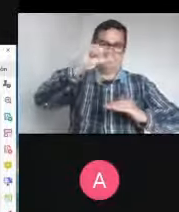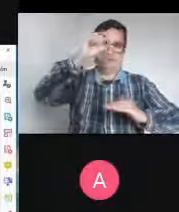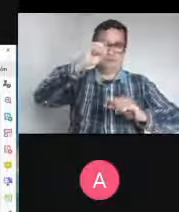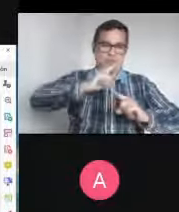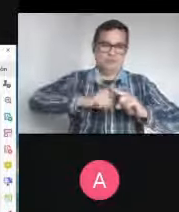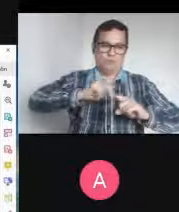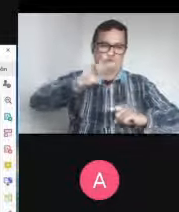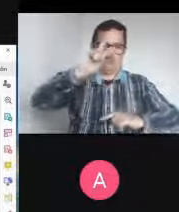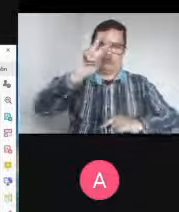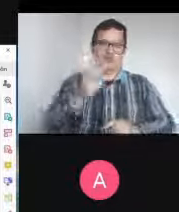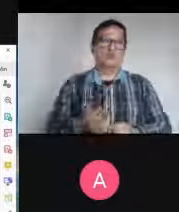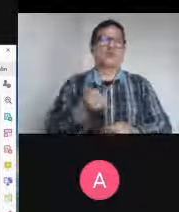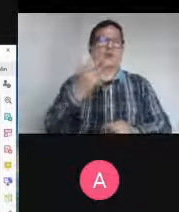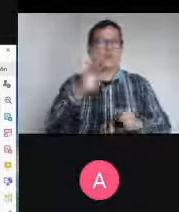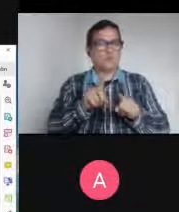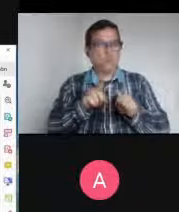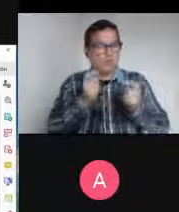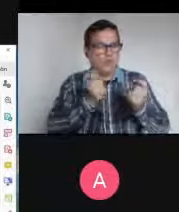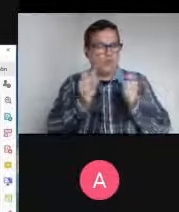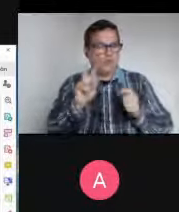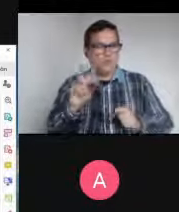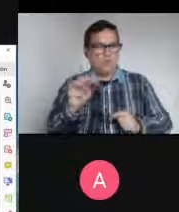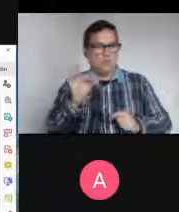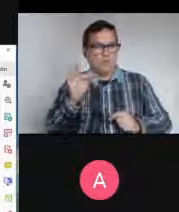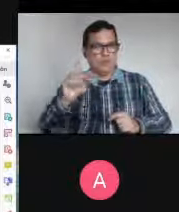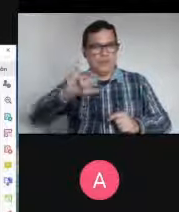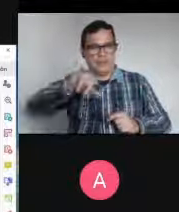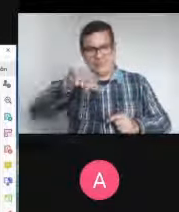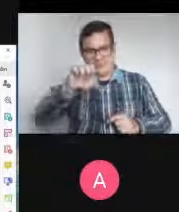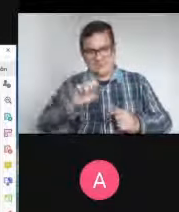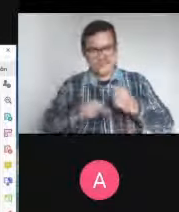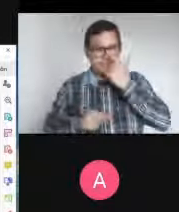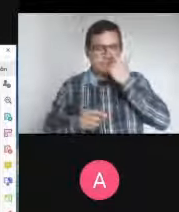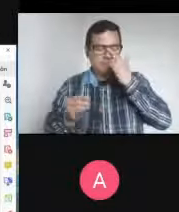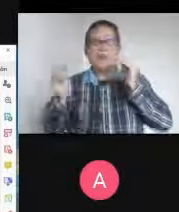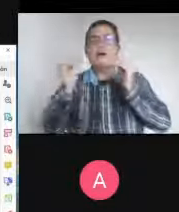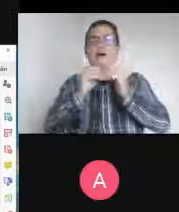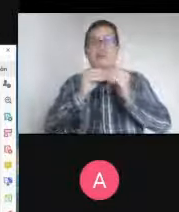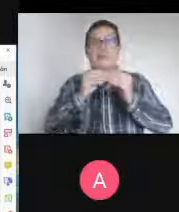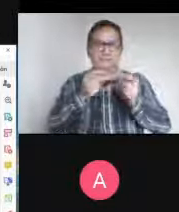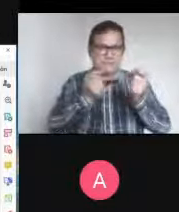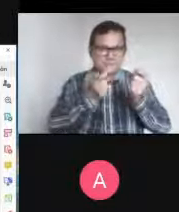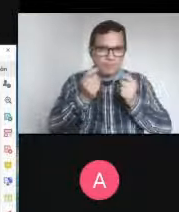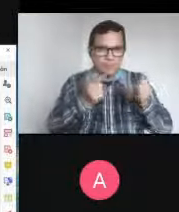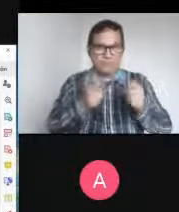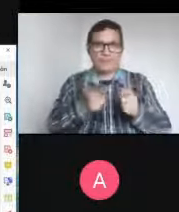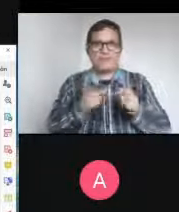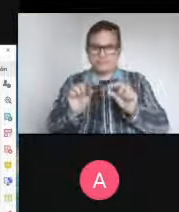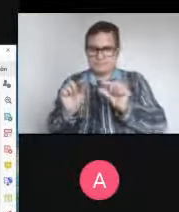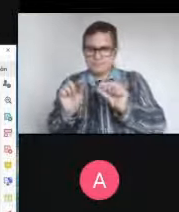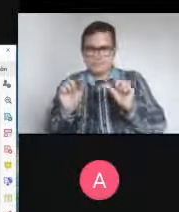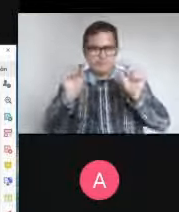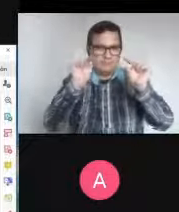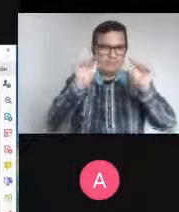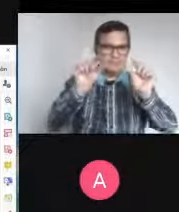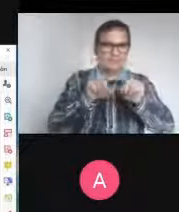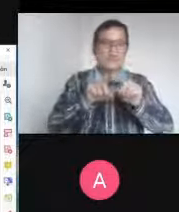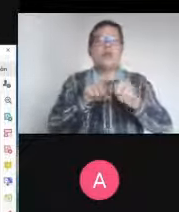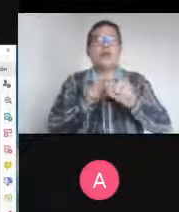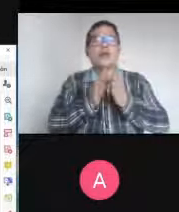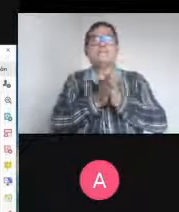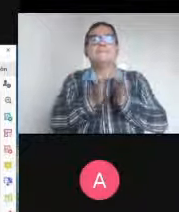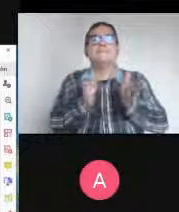forma mediríamos el voltaje. ¿Qué más nos permite medir? El osciloscopio nos permite medir también el